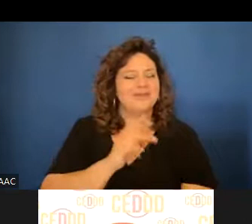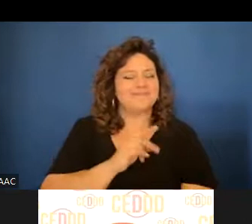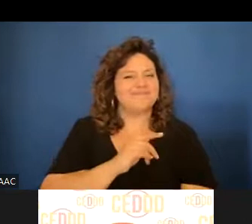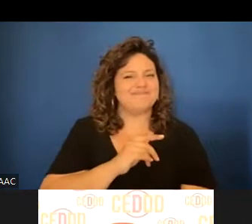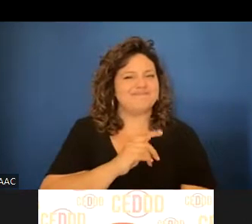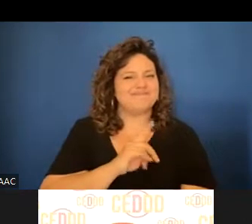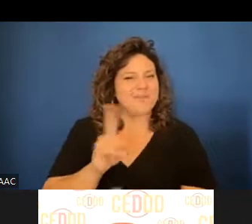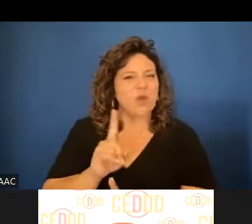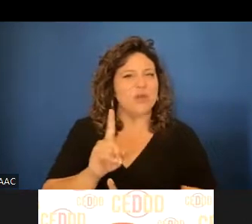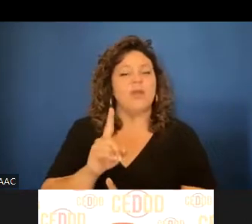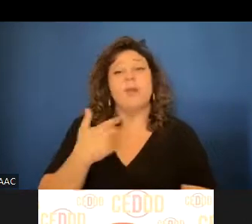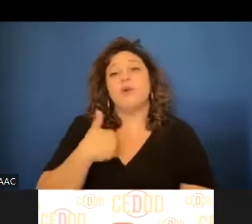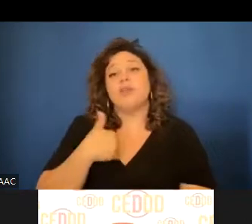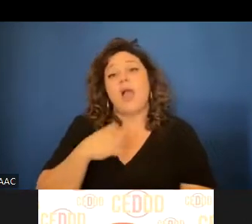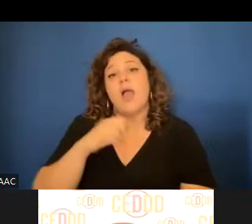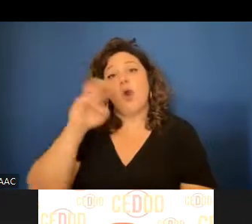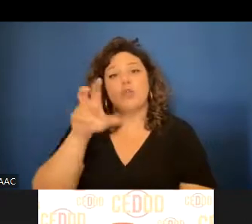presentar reclamaciones.